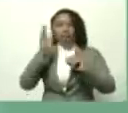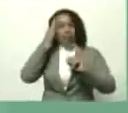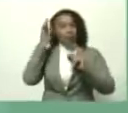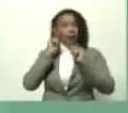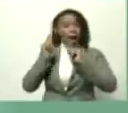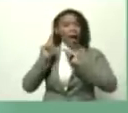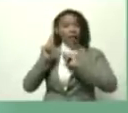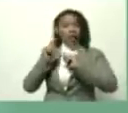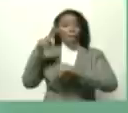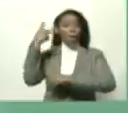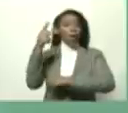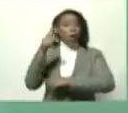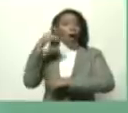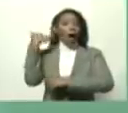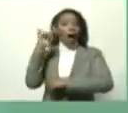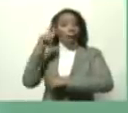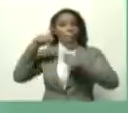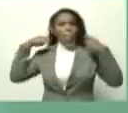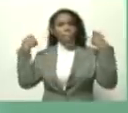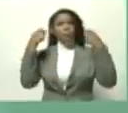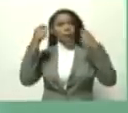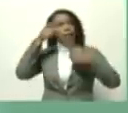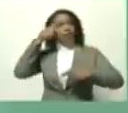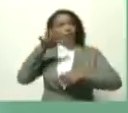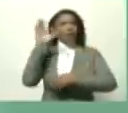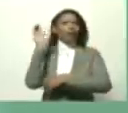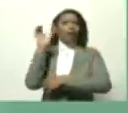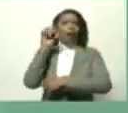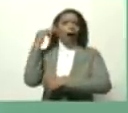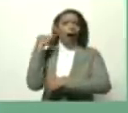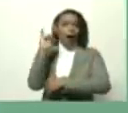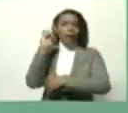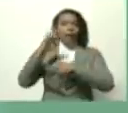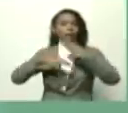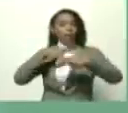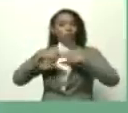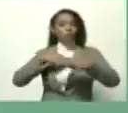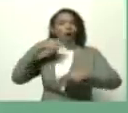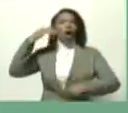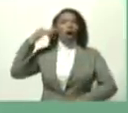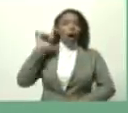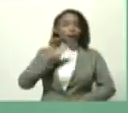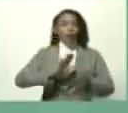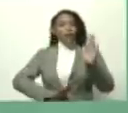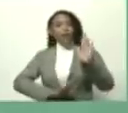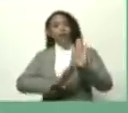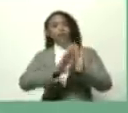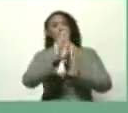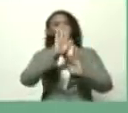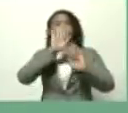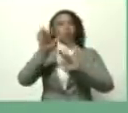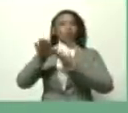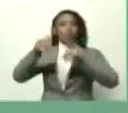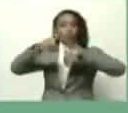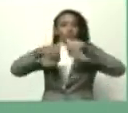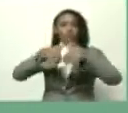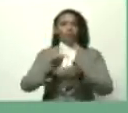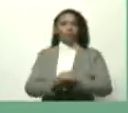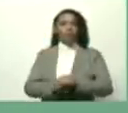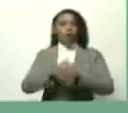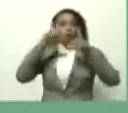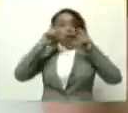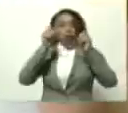en esas parroquias populares de la ciudad de Caracas la revolución tiene un alto favor electoral. Esta foto